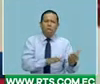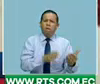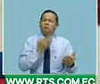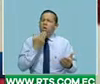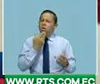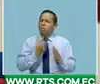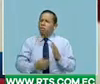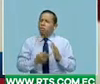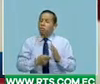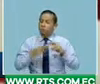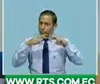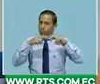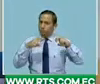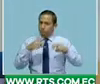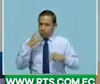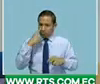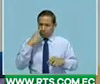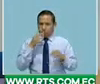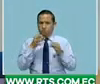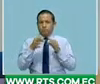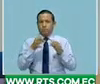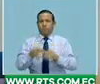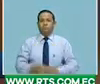así que esté pendiente.